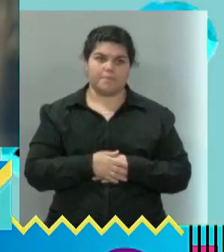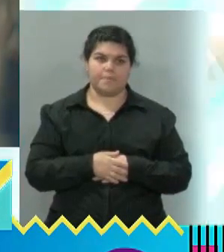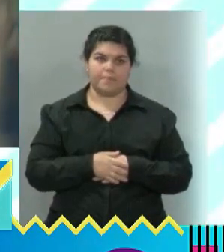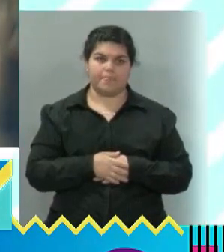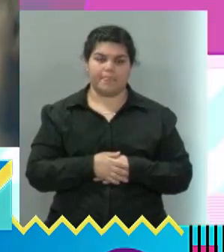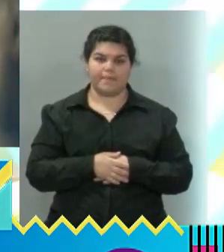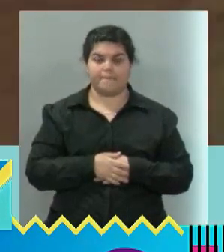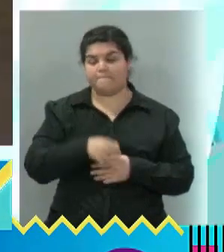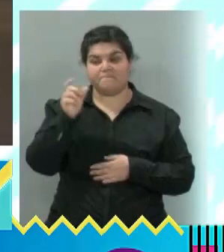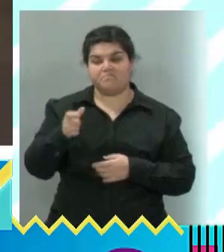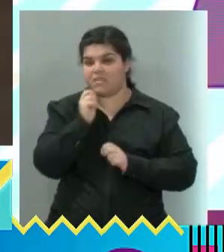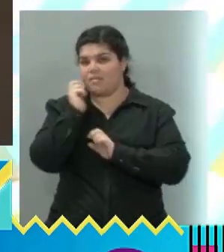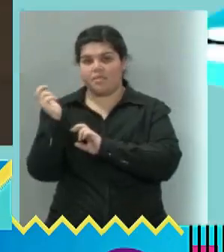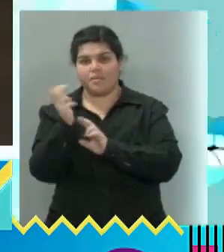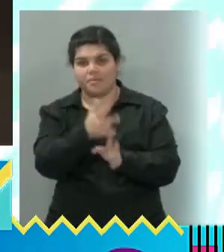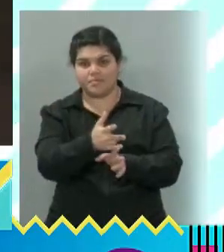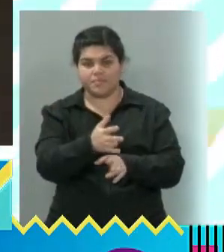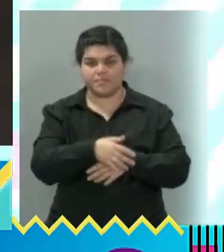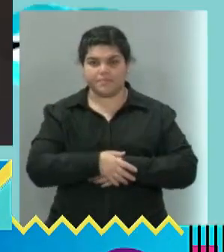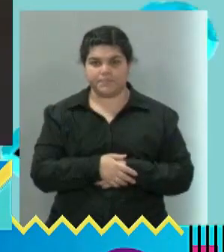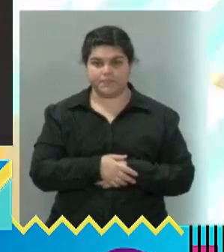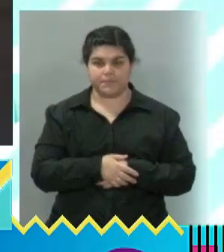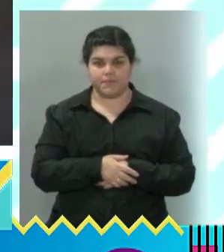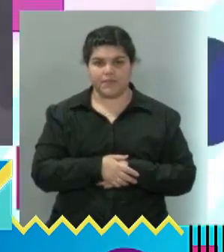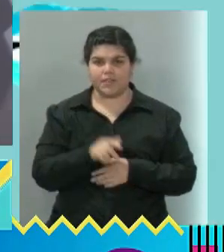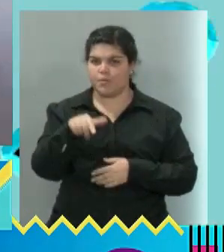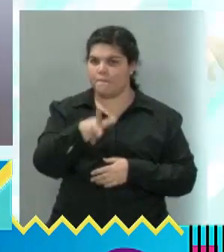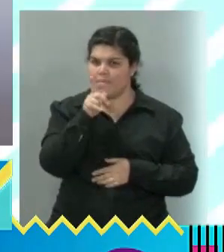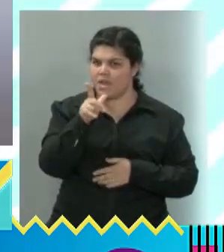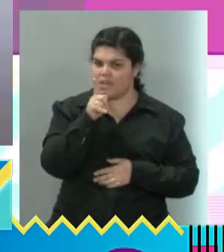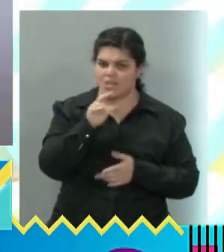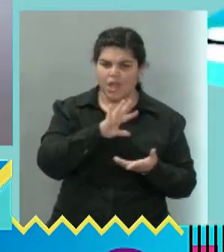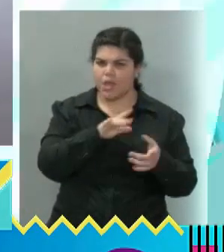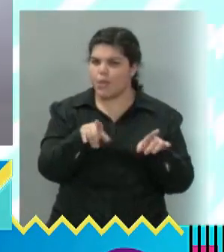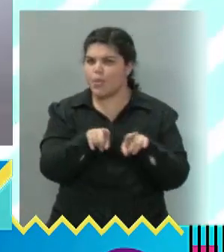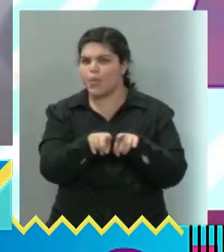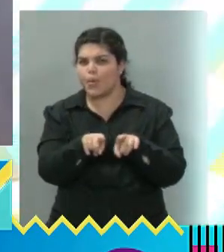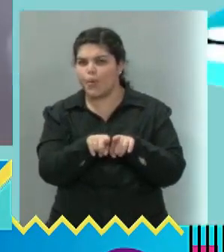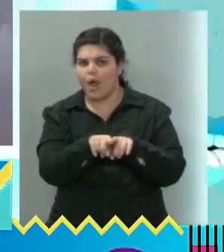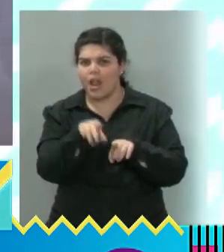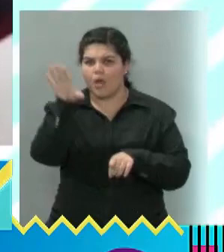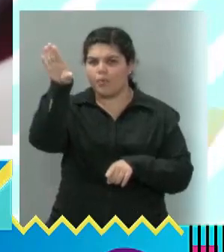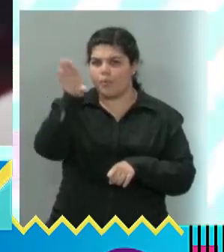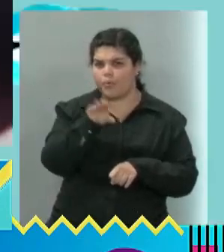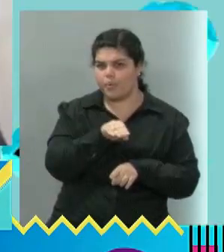las dicen, nos expresan que es una copia de las